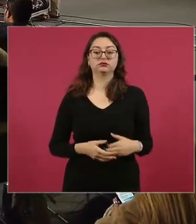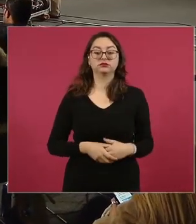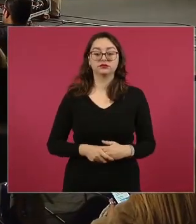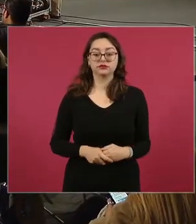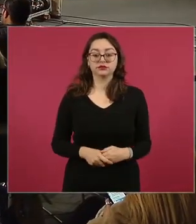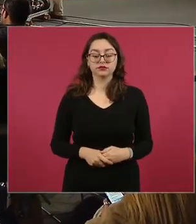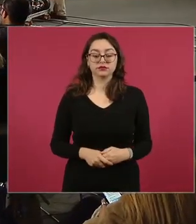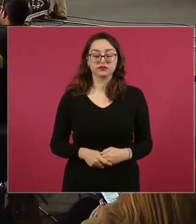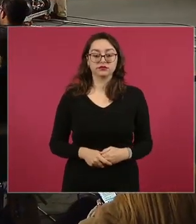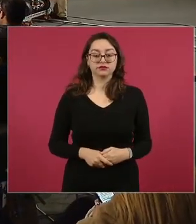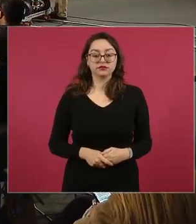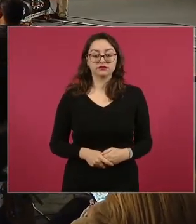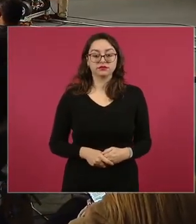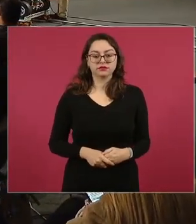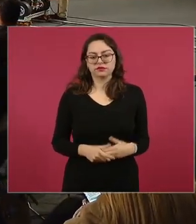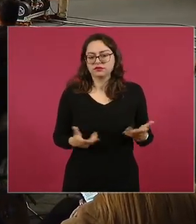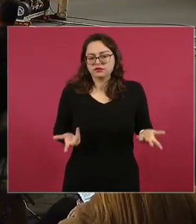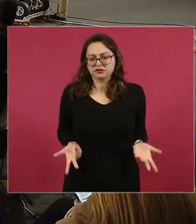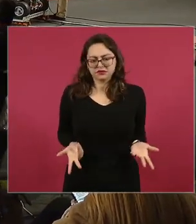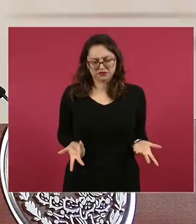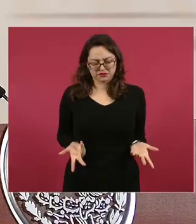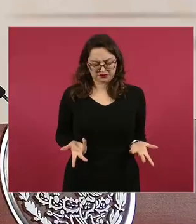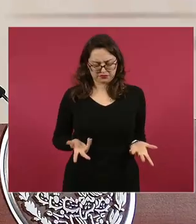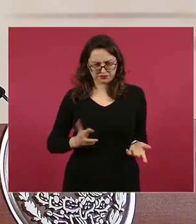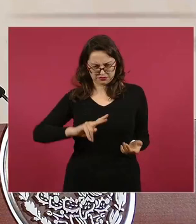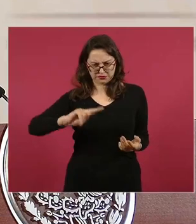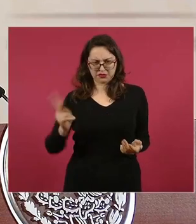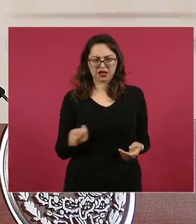transparencia, sacó algo el Reforma